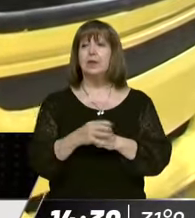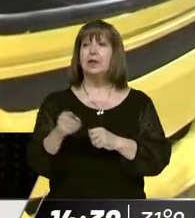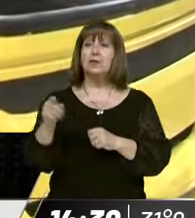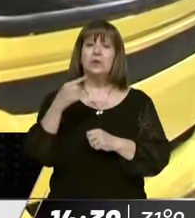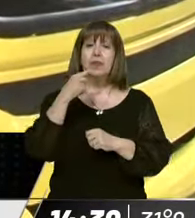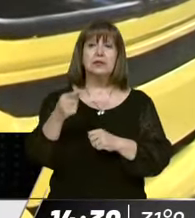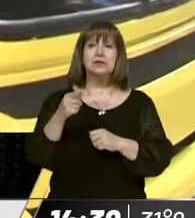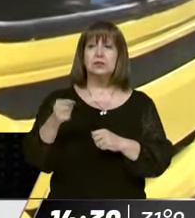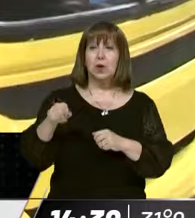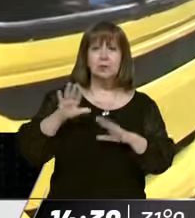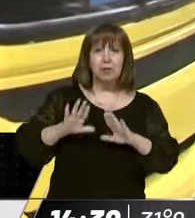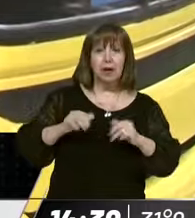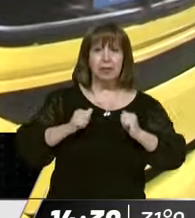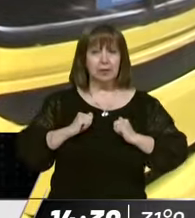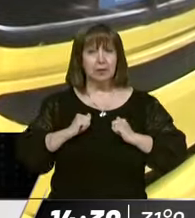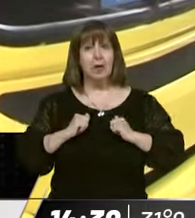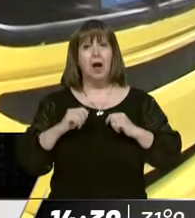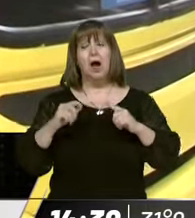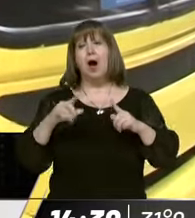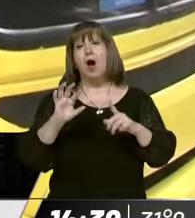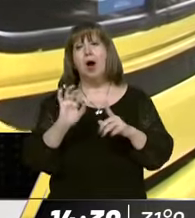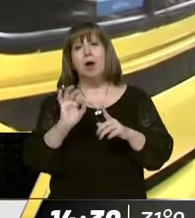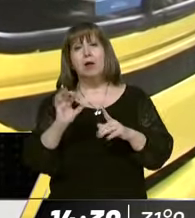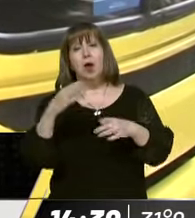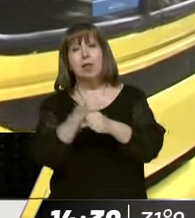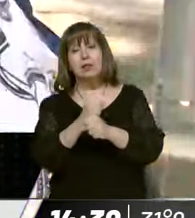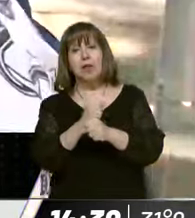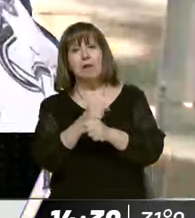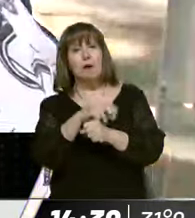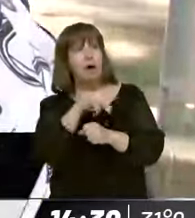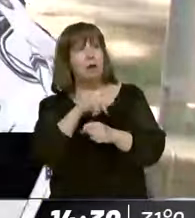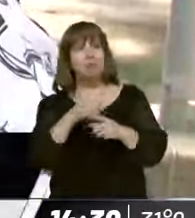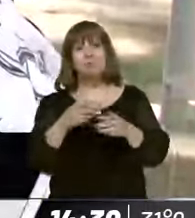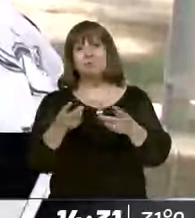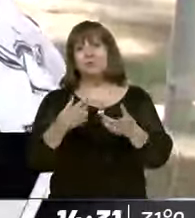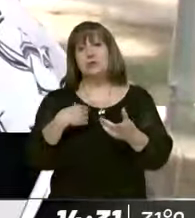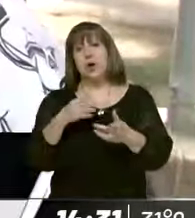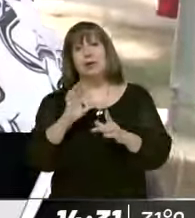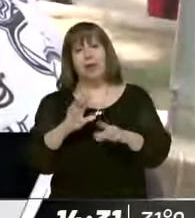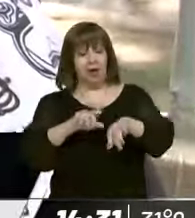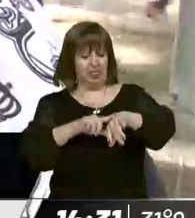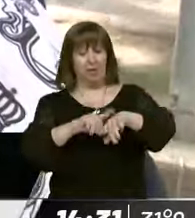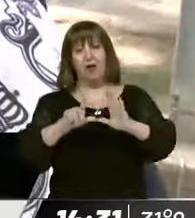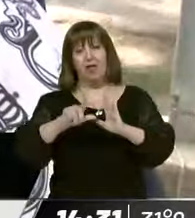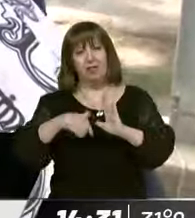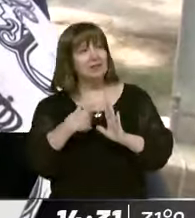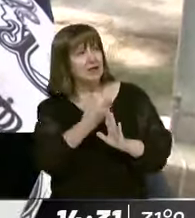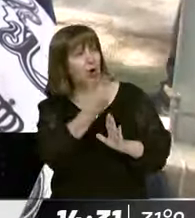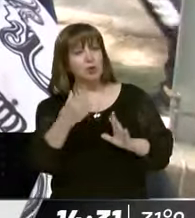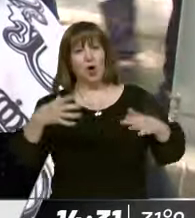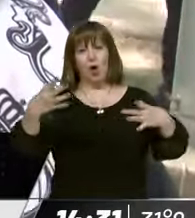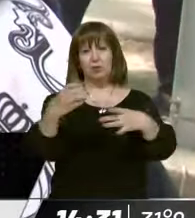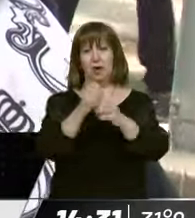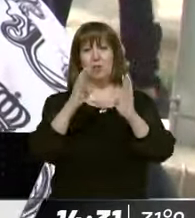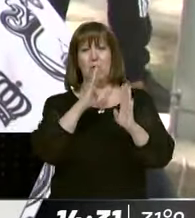ahora, espero un ratito más para ver si encuentro alguno que vaya más vacío. Claro, sí, yo espero un poco más para que vaya... Para ir